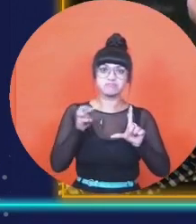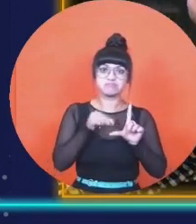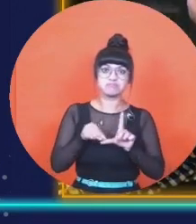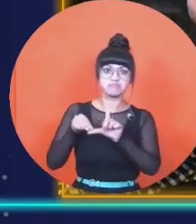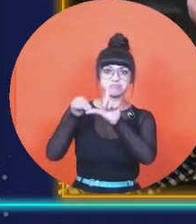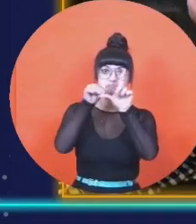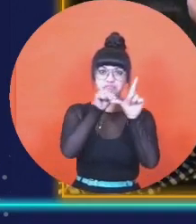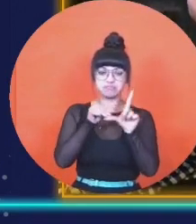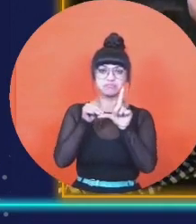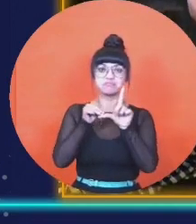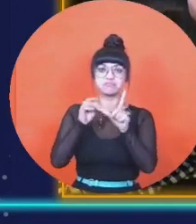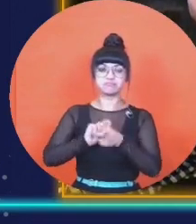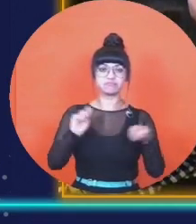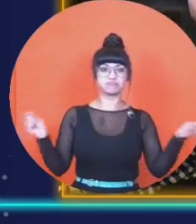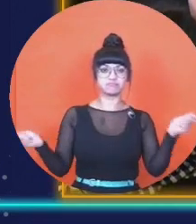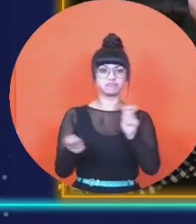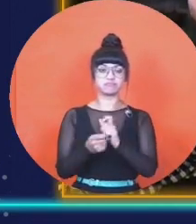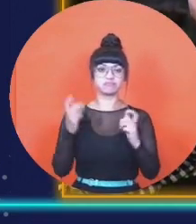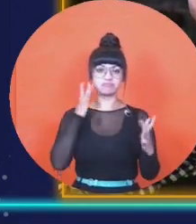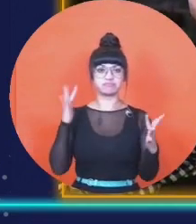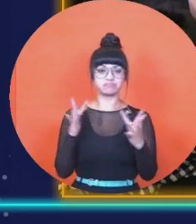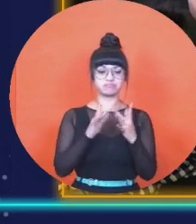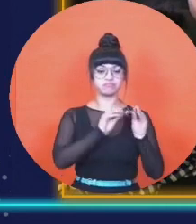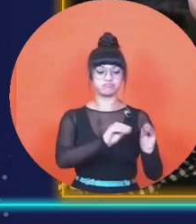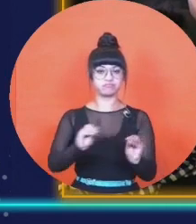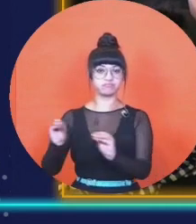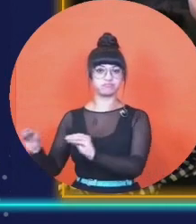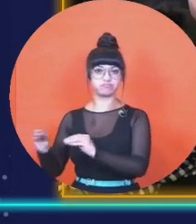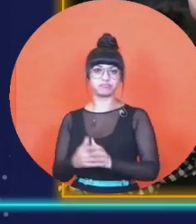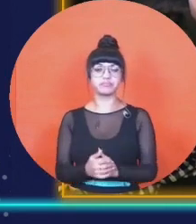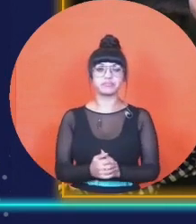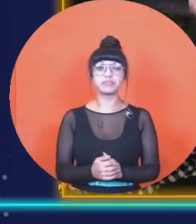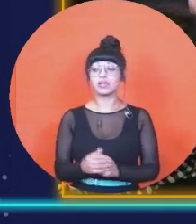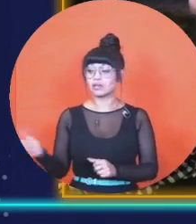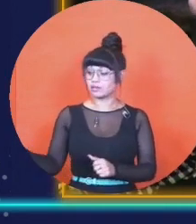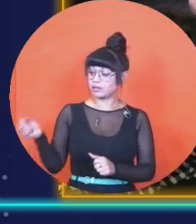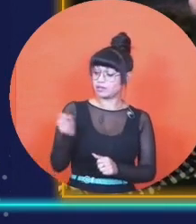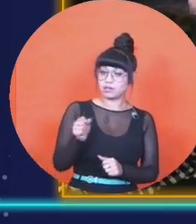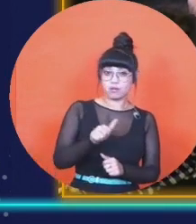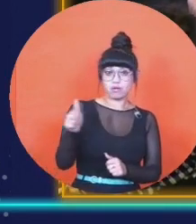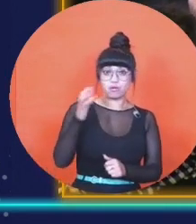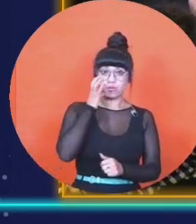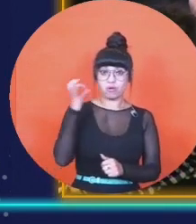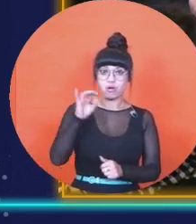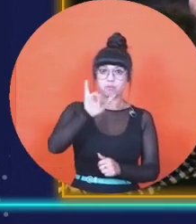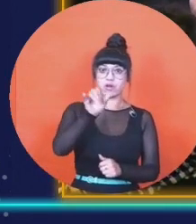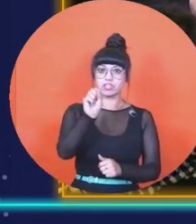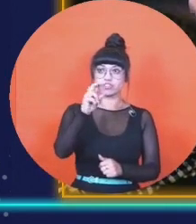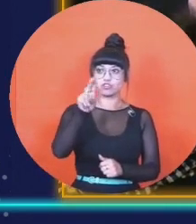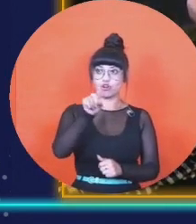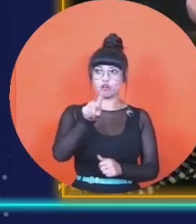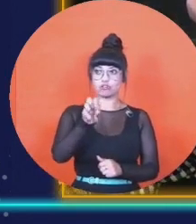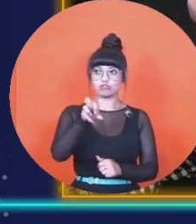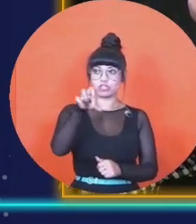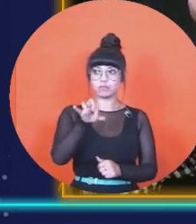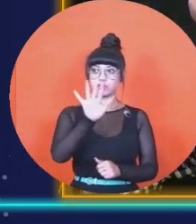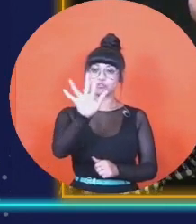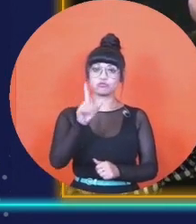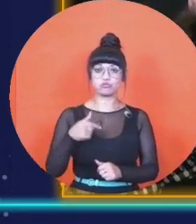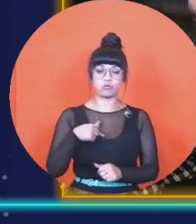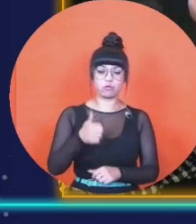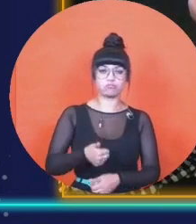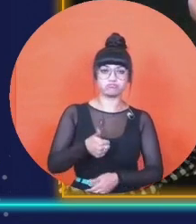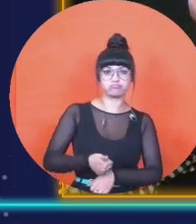Coach Transformacional. Junto a ella la acompaña Joseph Olin, él es director de